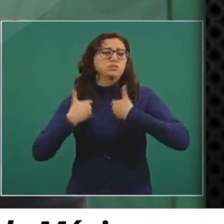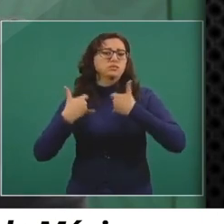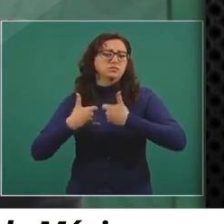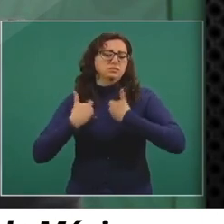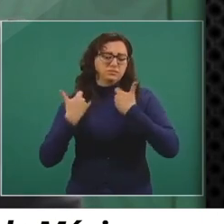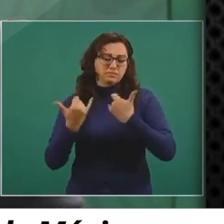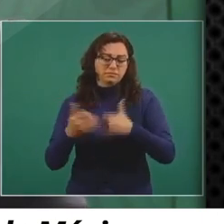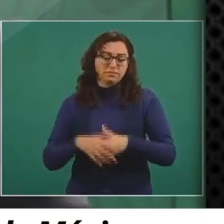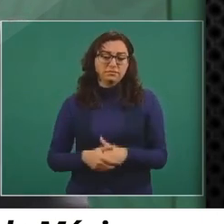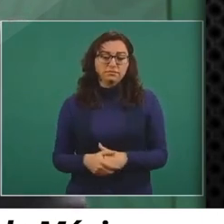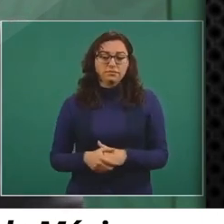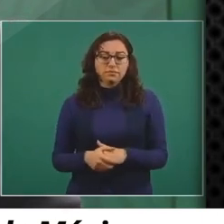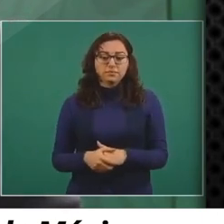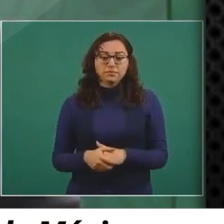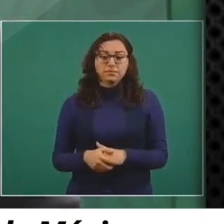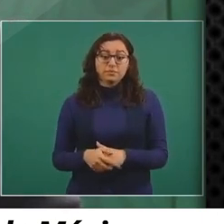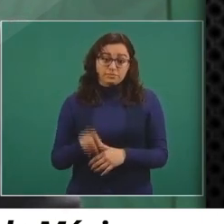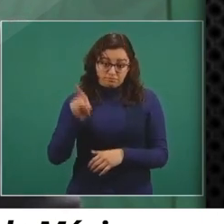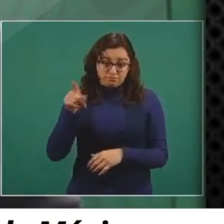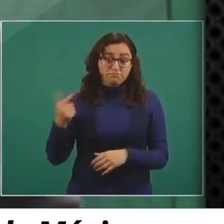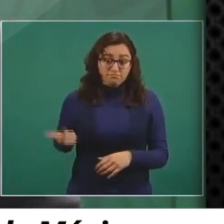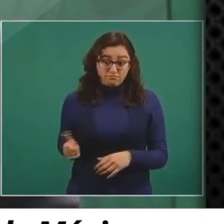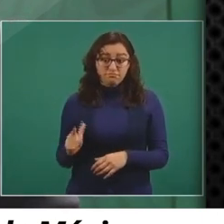En el caso de Guanajuato,